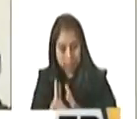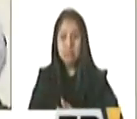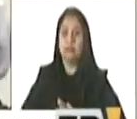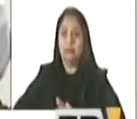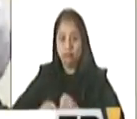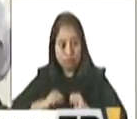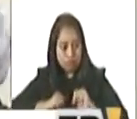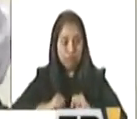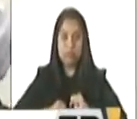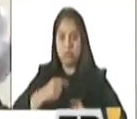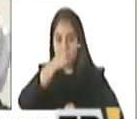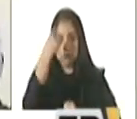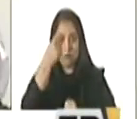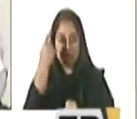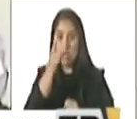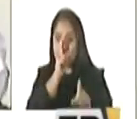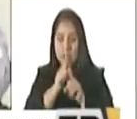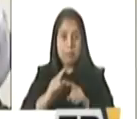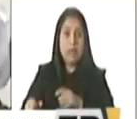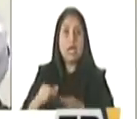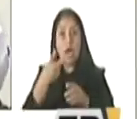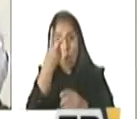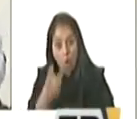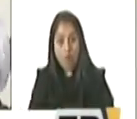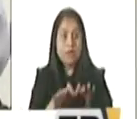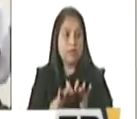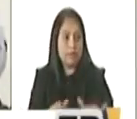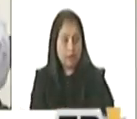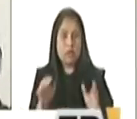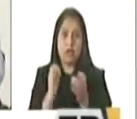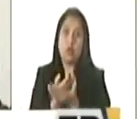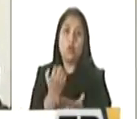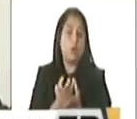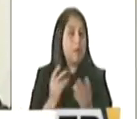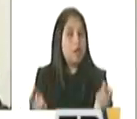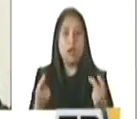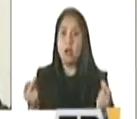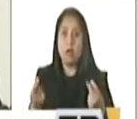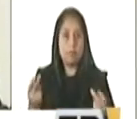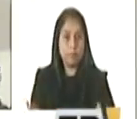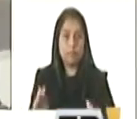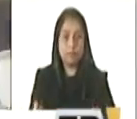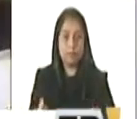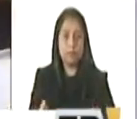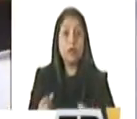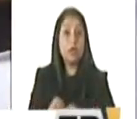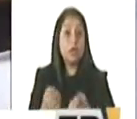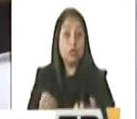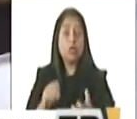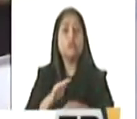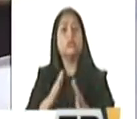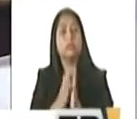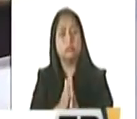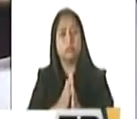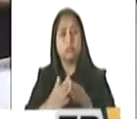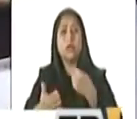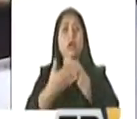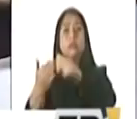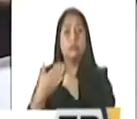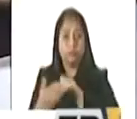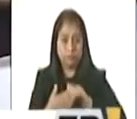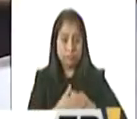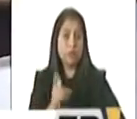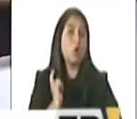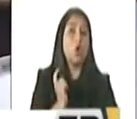apoyar que la reactivación económica del país se dé lo más rápido posible. Insto al Congreso de